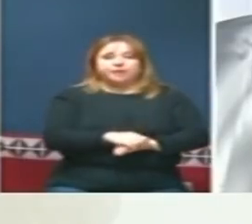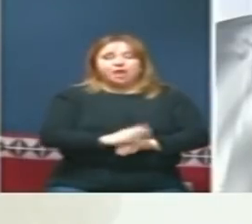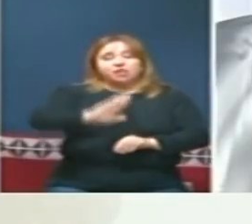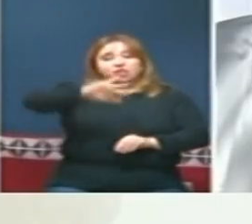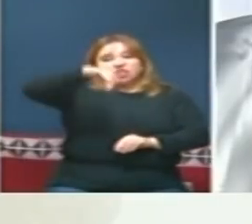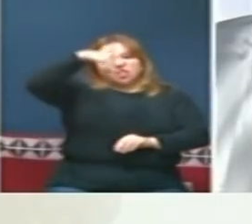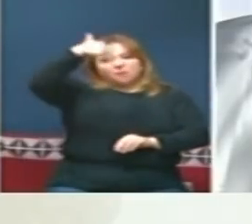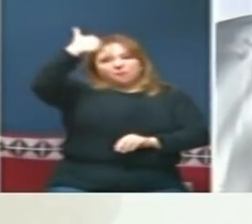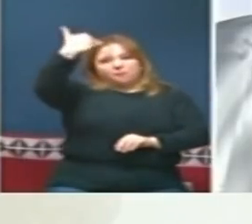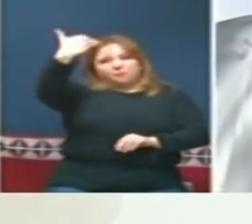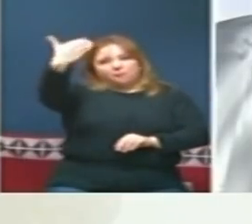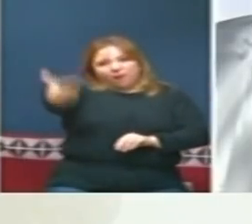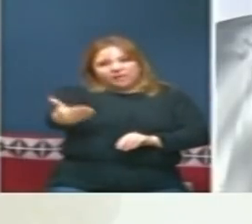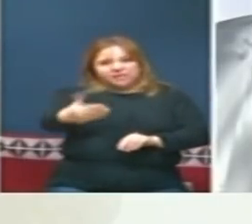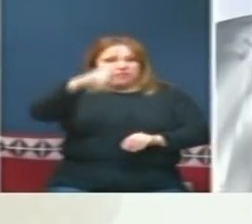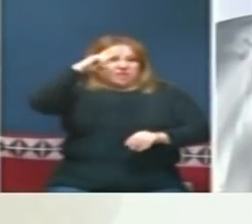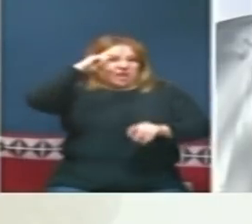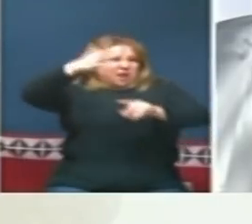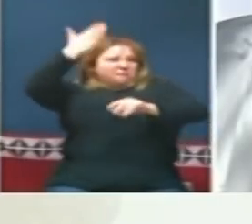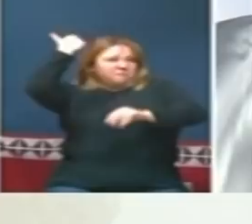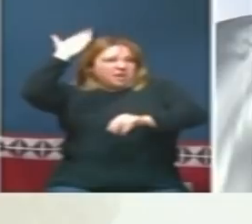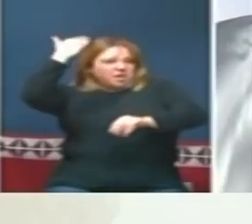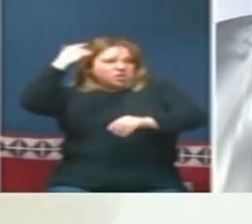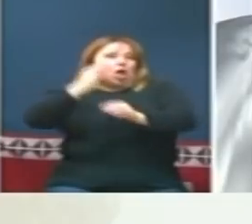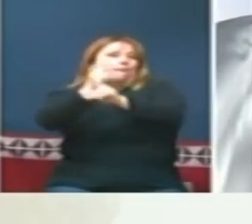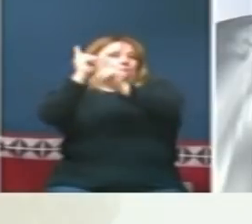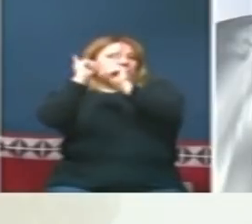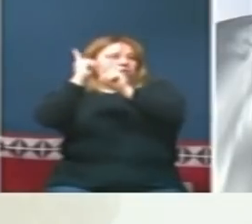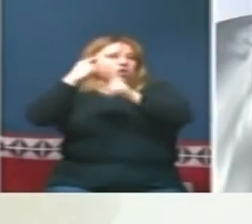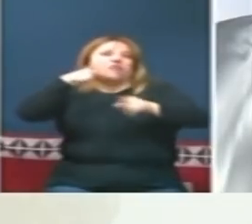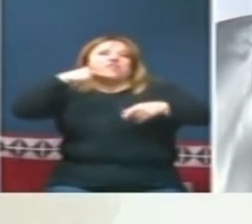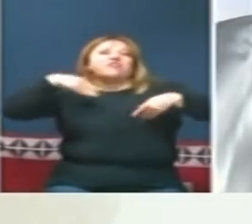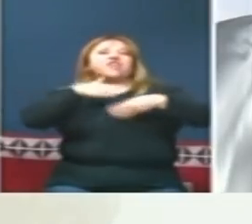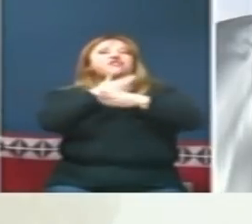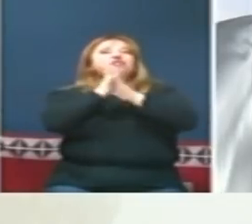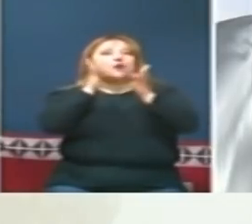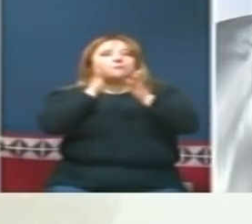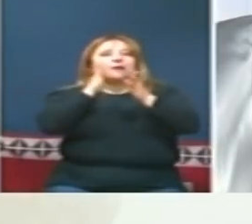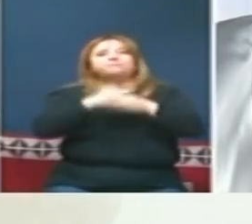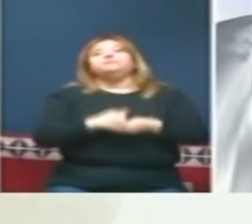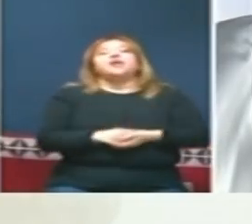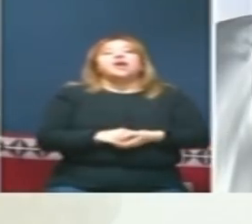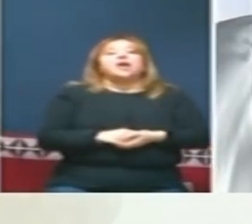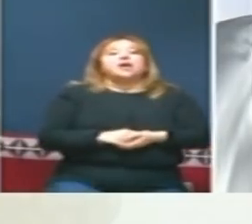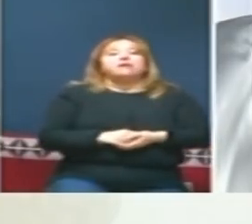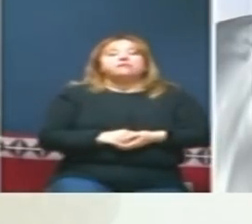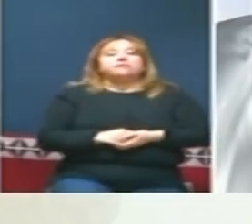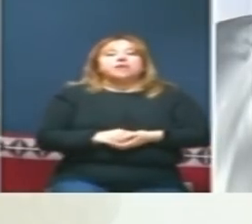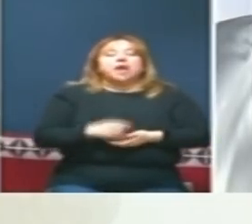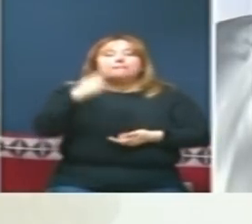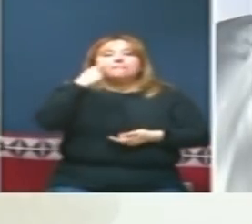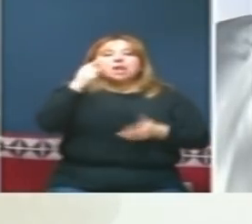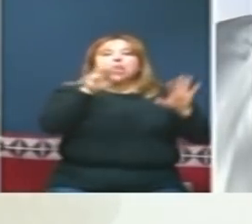Después de una breve experiencia como profesor de idiomas en el seminario menor, en